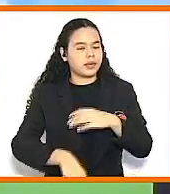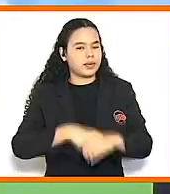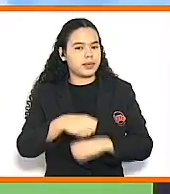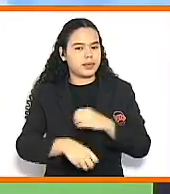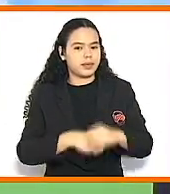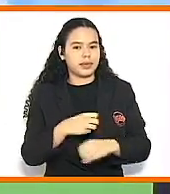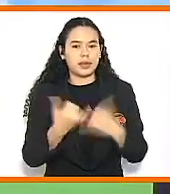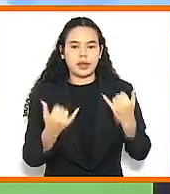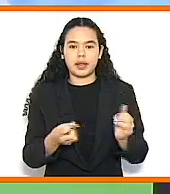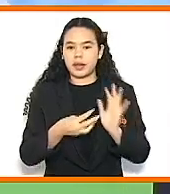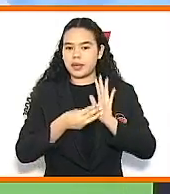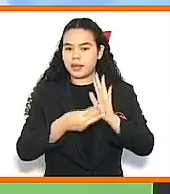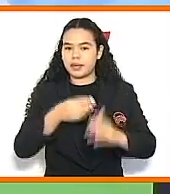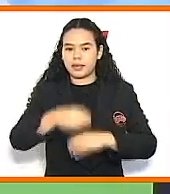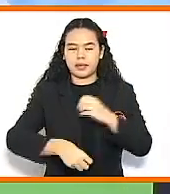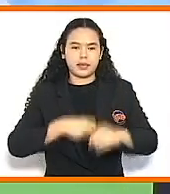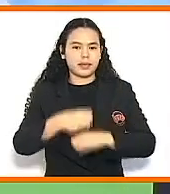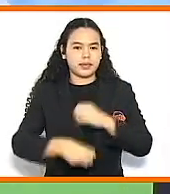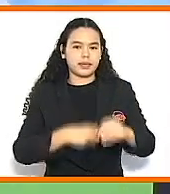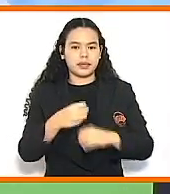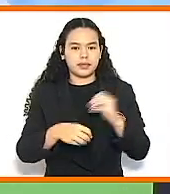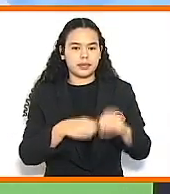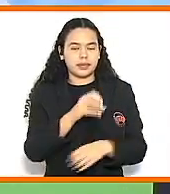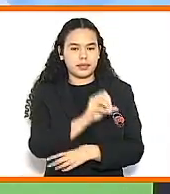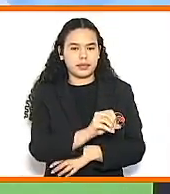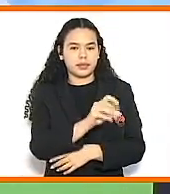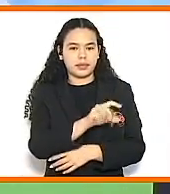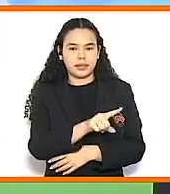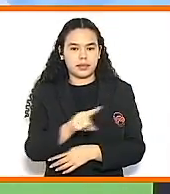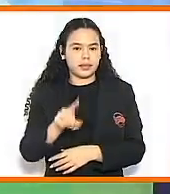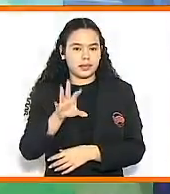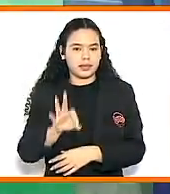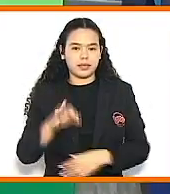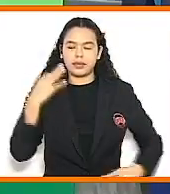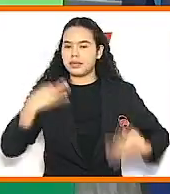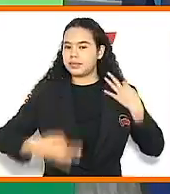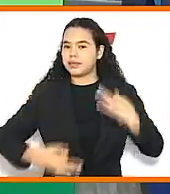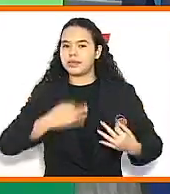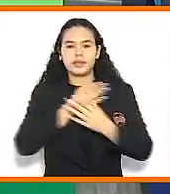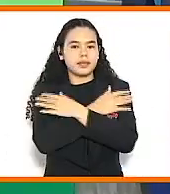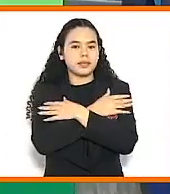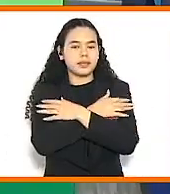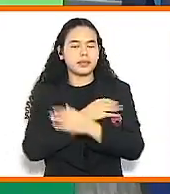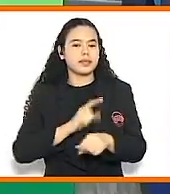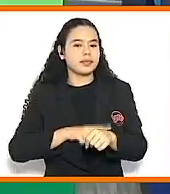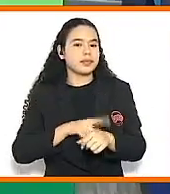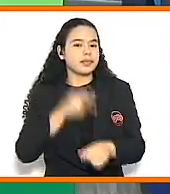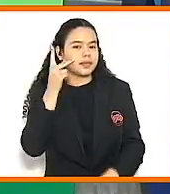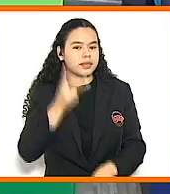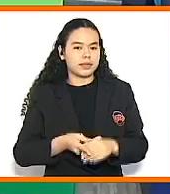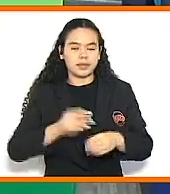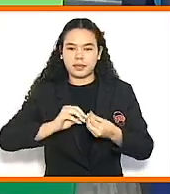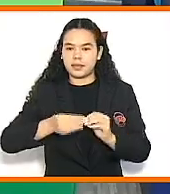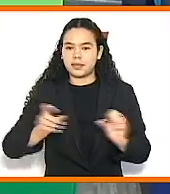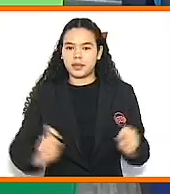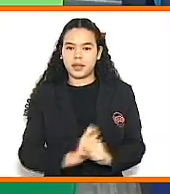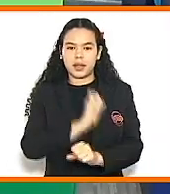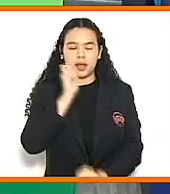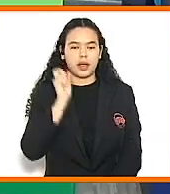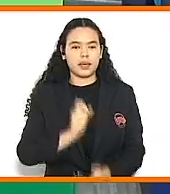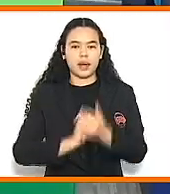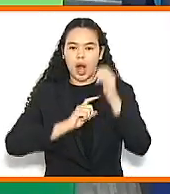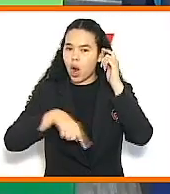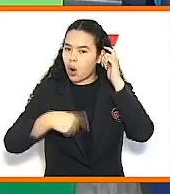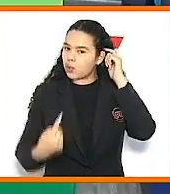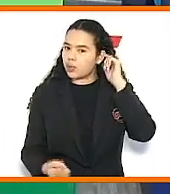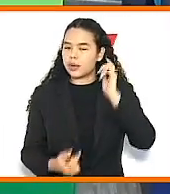y te mostramos que están ordenadas del 0 al 9. Muchísima suerte porque vamos a conocer el número ganador para Diaria. Querido